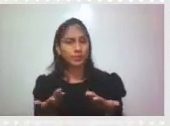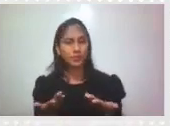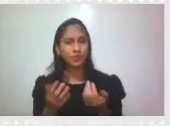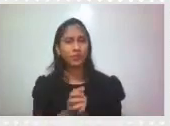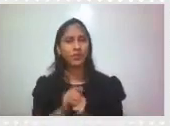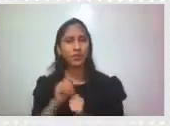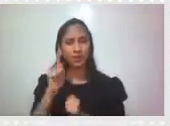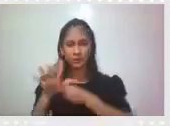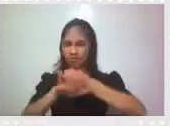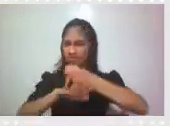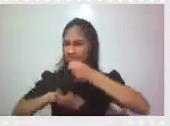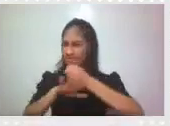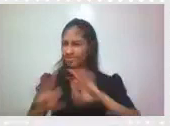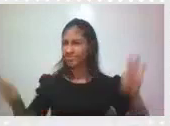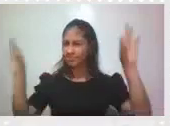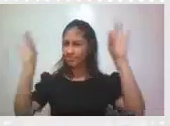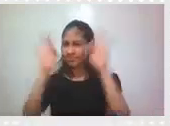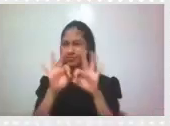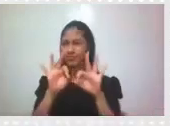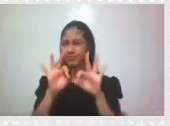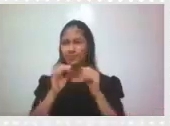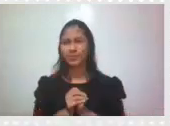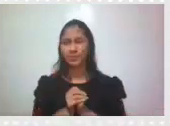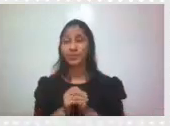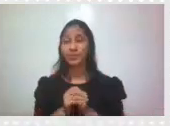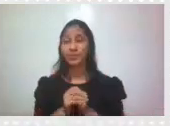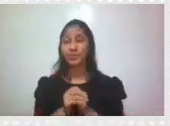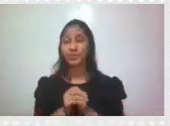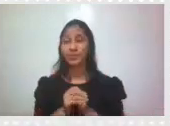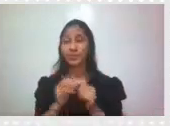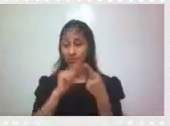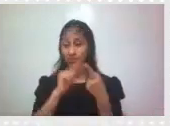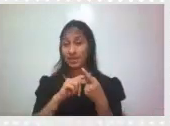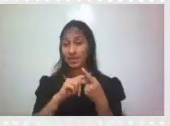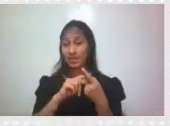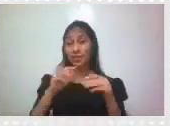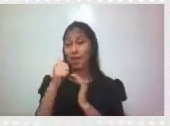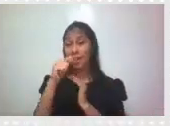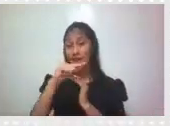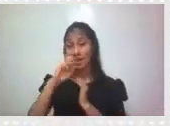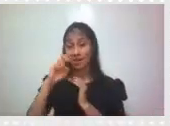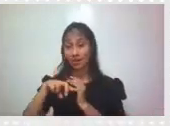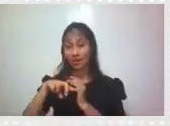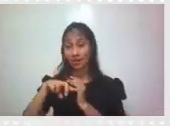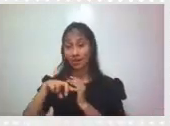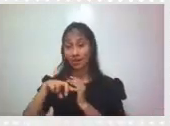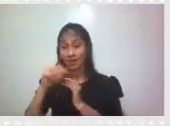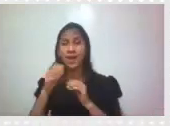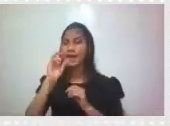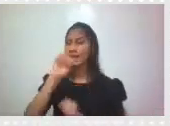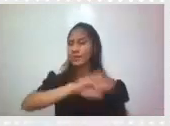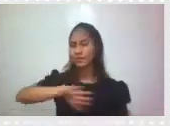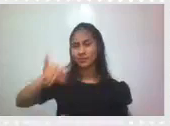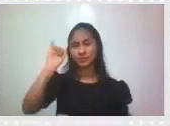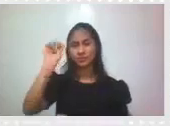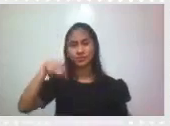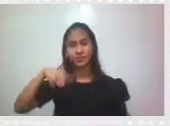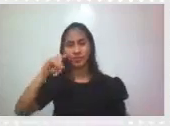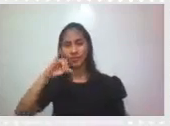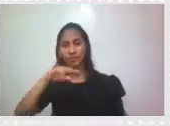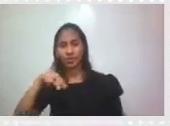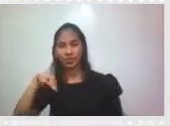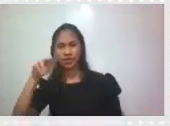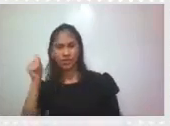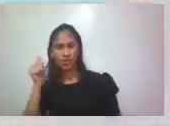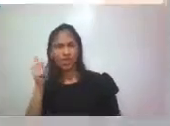Una base importante de la agenda indígena, un objetivo central de la agenda indígena, es contribuir